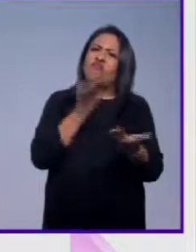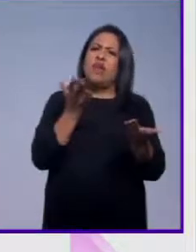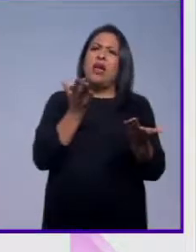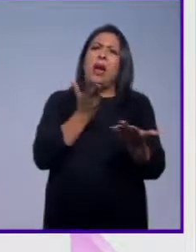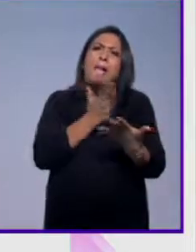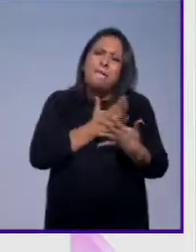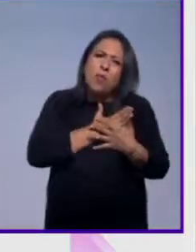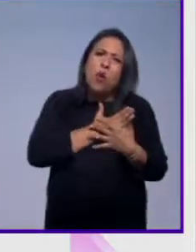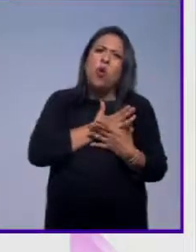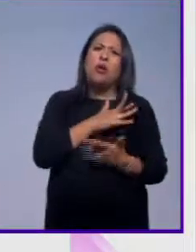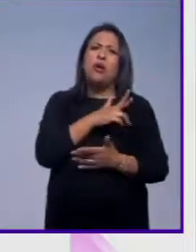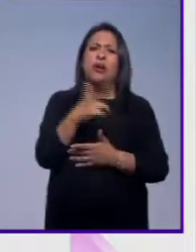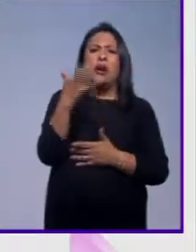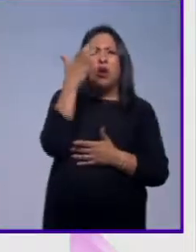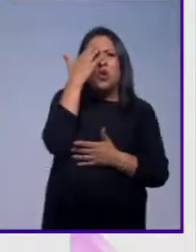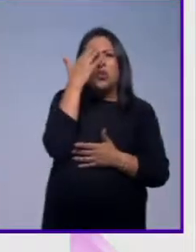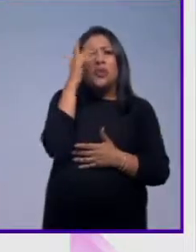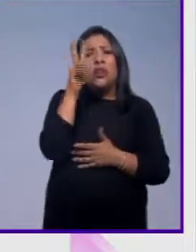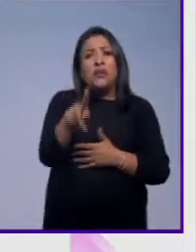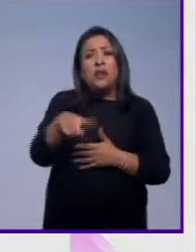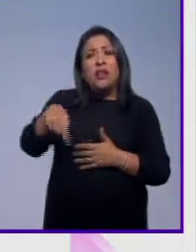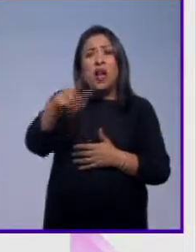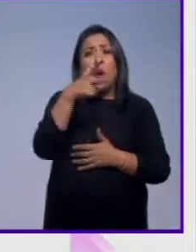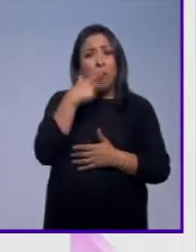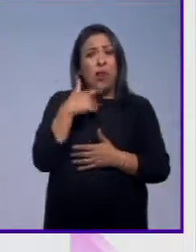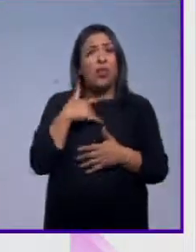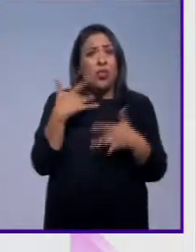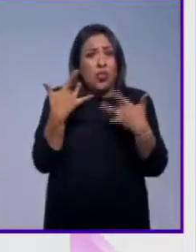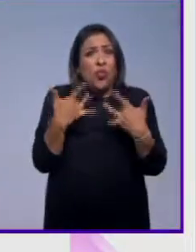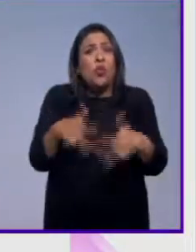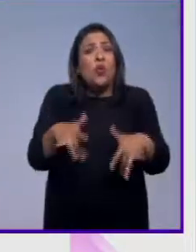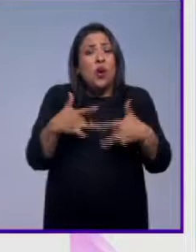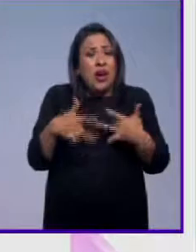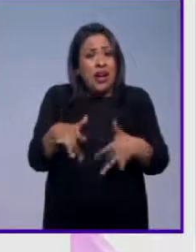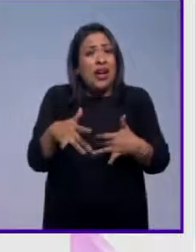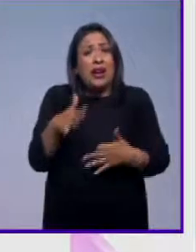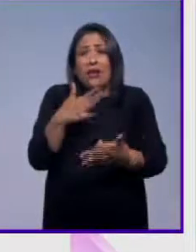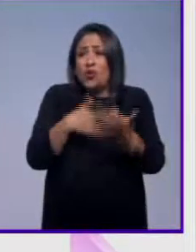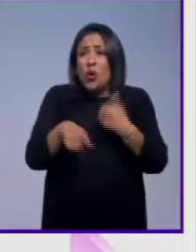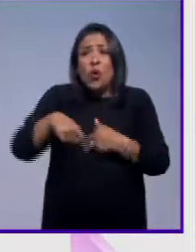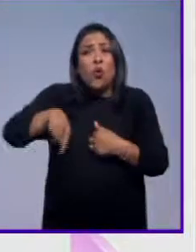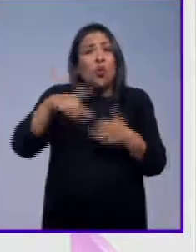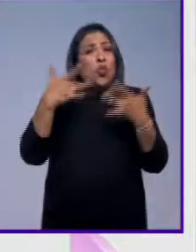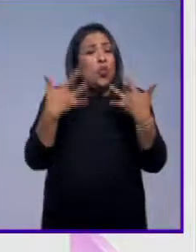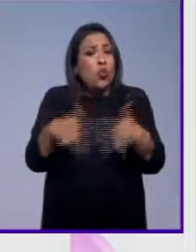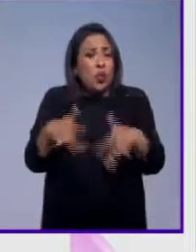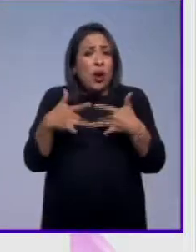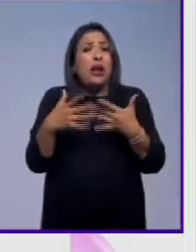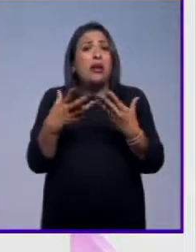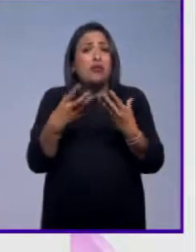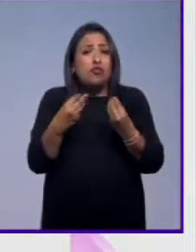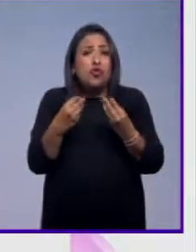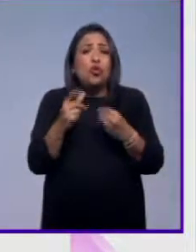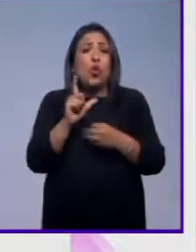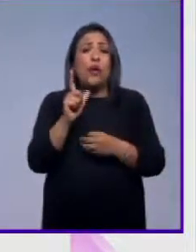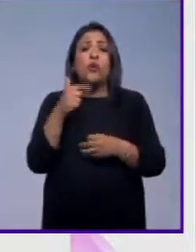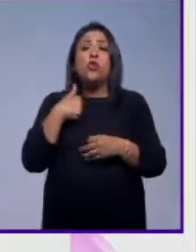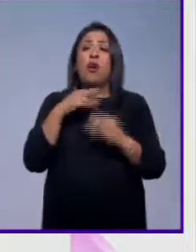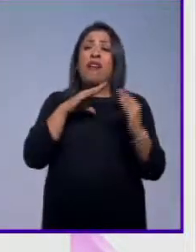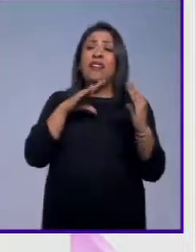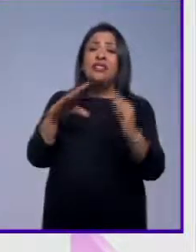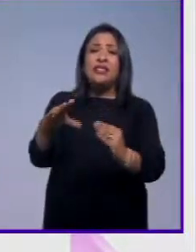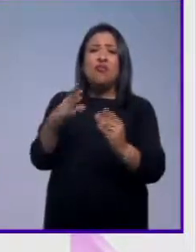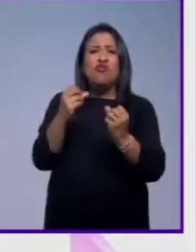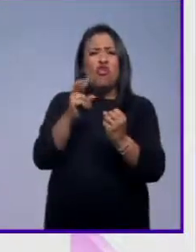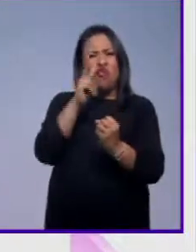donde reconozcamos el dolor que le ha causado a todos los hombres en nuestras vidas a todos los que nos rodean el haber sido criados